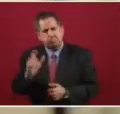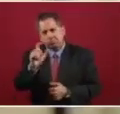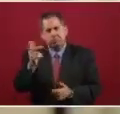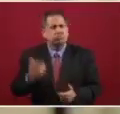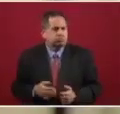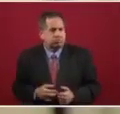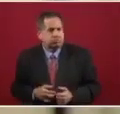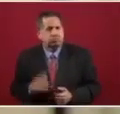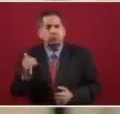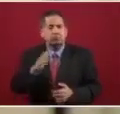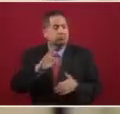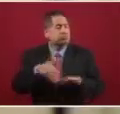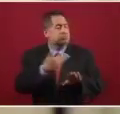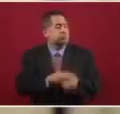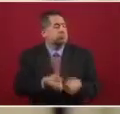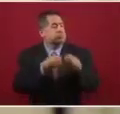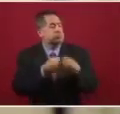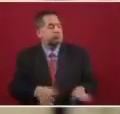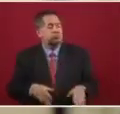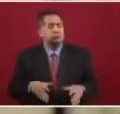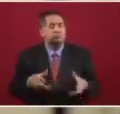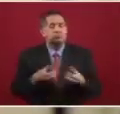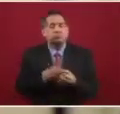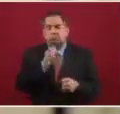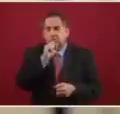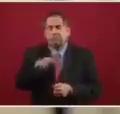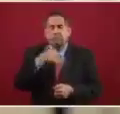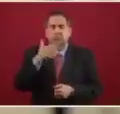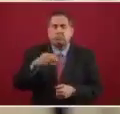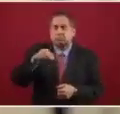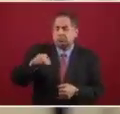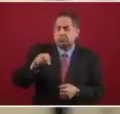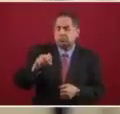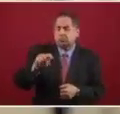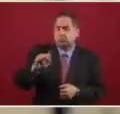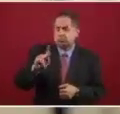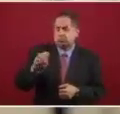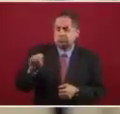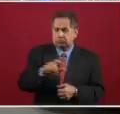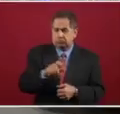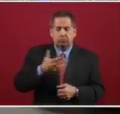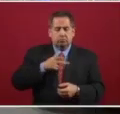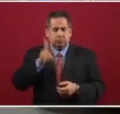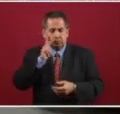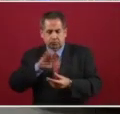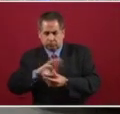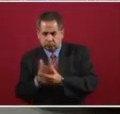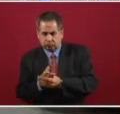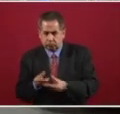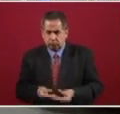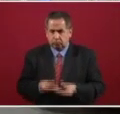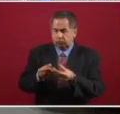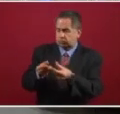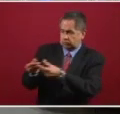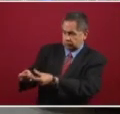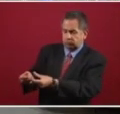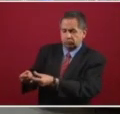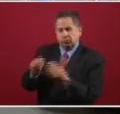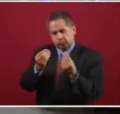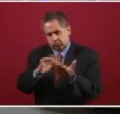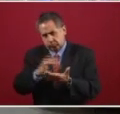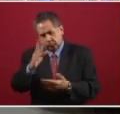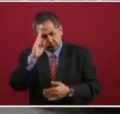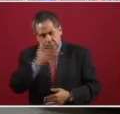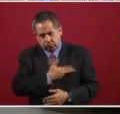grave daño moral del que participa Notimex? Tenemos unas pocas pruebas, se las puedo hacer llegar a través de Jesús. Muchas gracias,